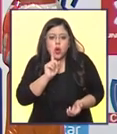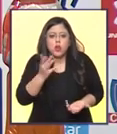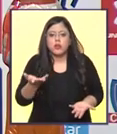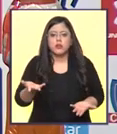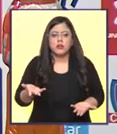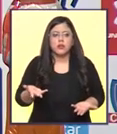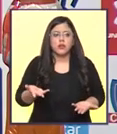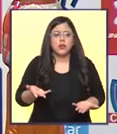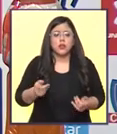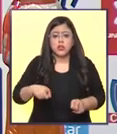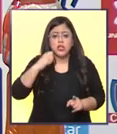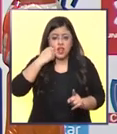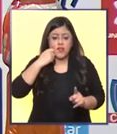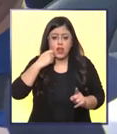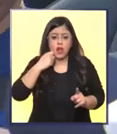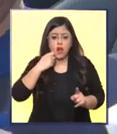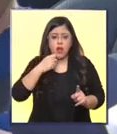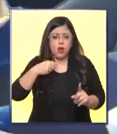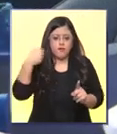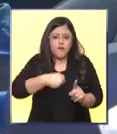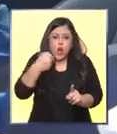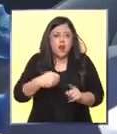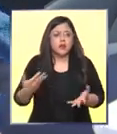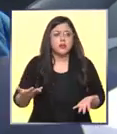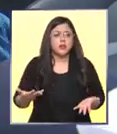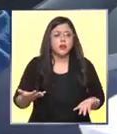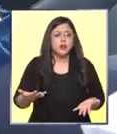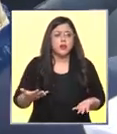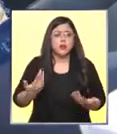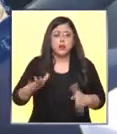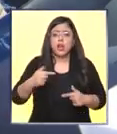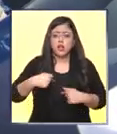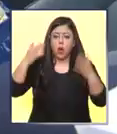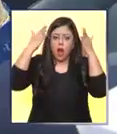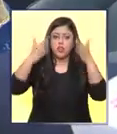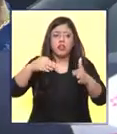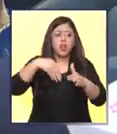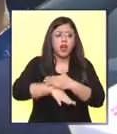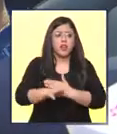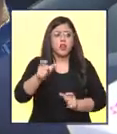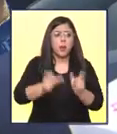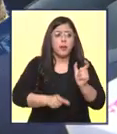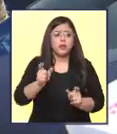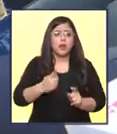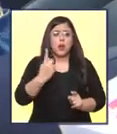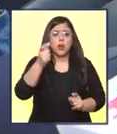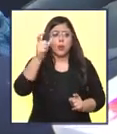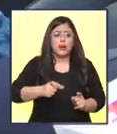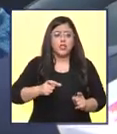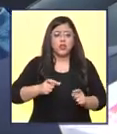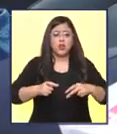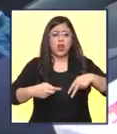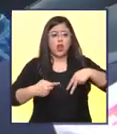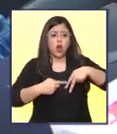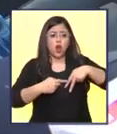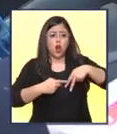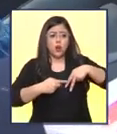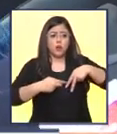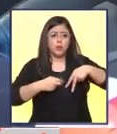Estamos incitando a la violencia, o sea, de todas formas. A él no le tocó atender a gente acá adentro con una bala en la espalda, con una bala en la pierna, gente que conocía hace 20, 25